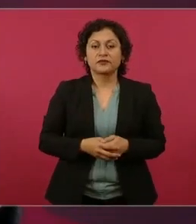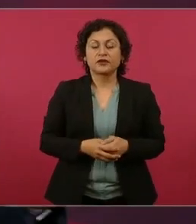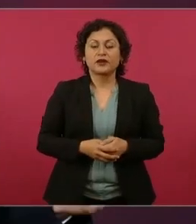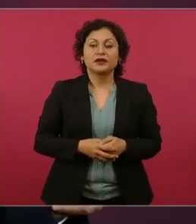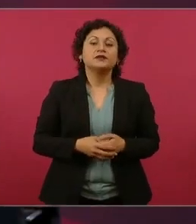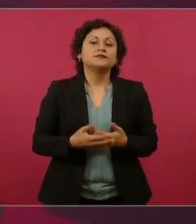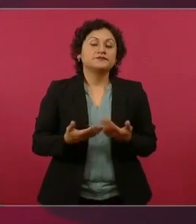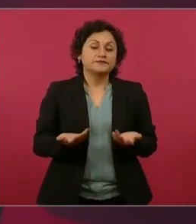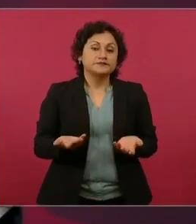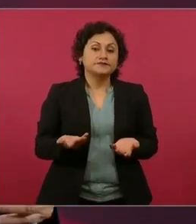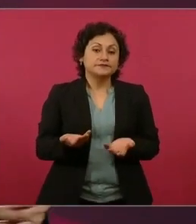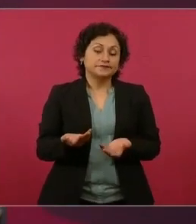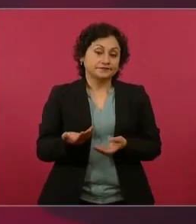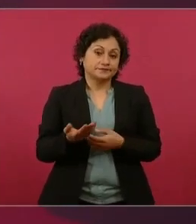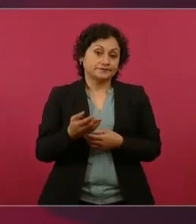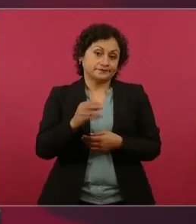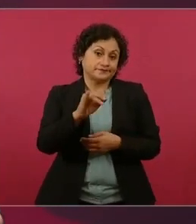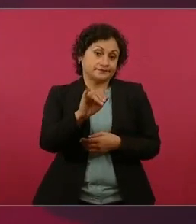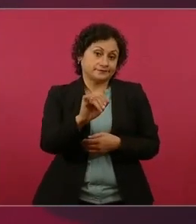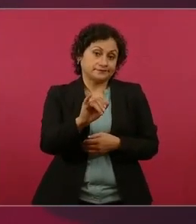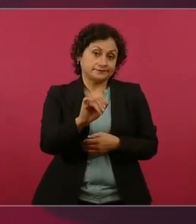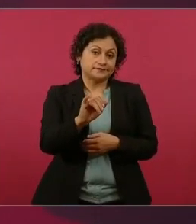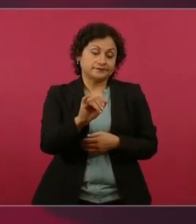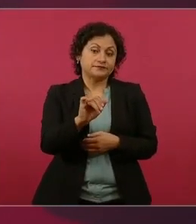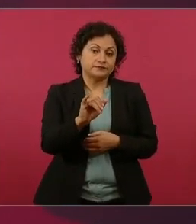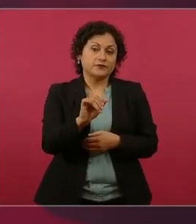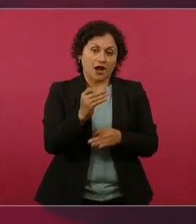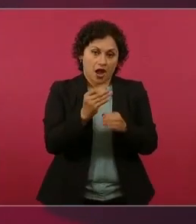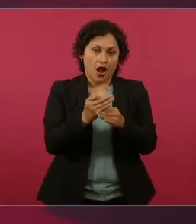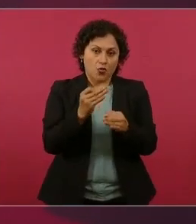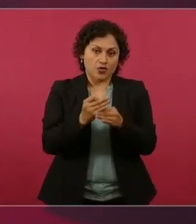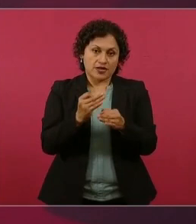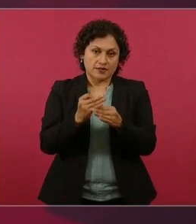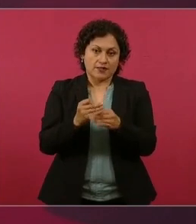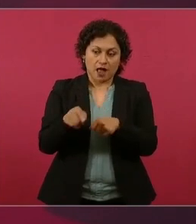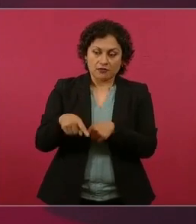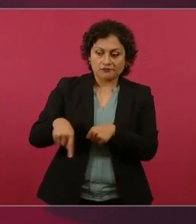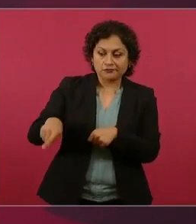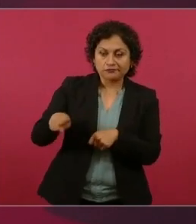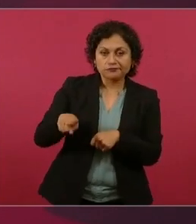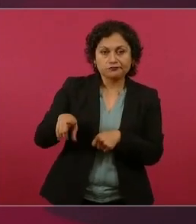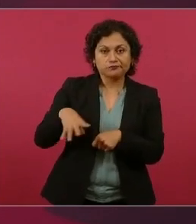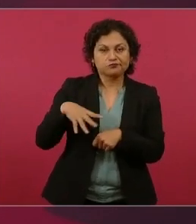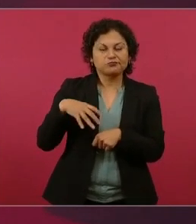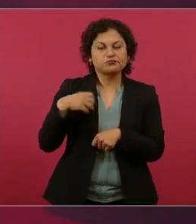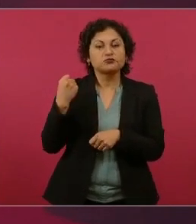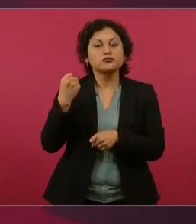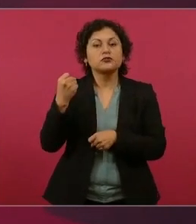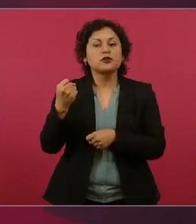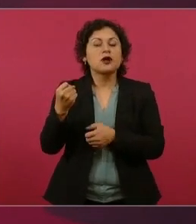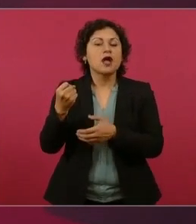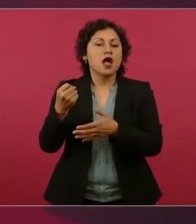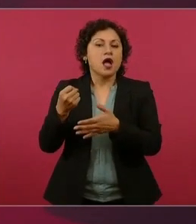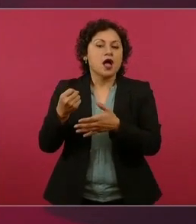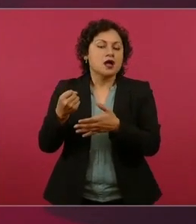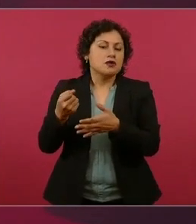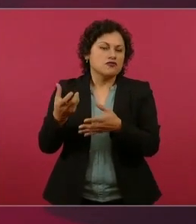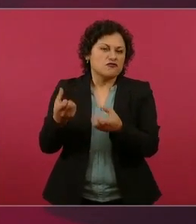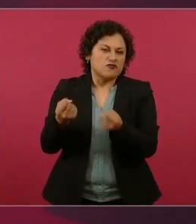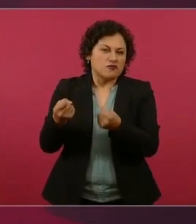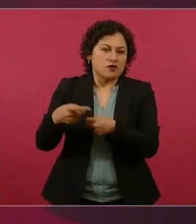Sí se está fortaleciendo todo lo que tiene que ver con los laboratorios